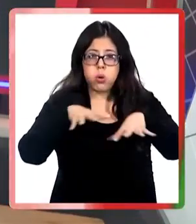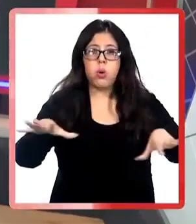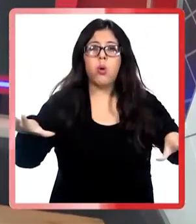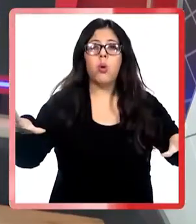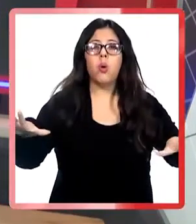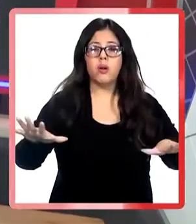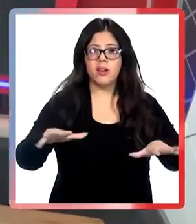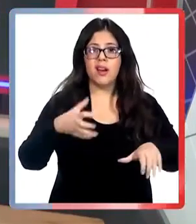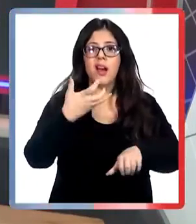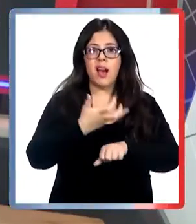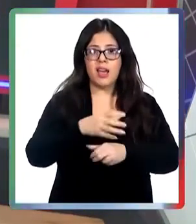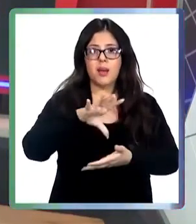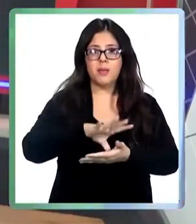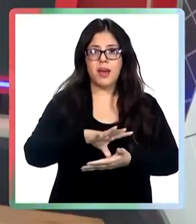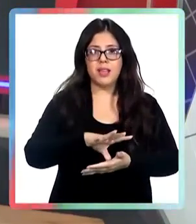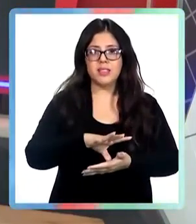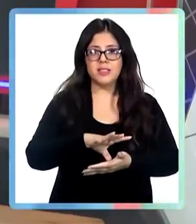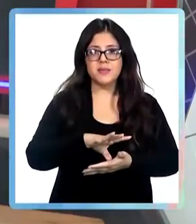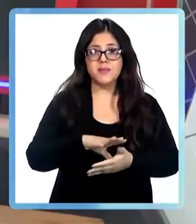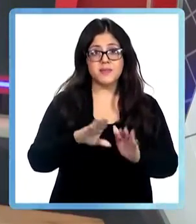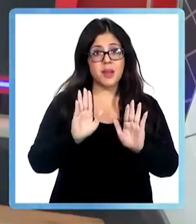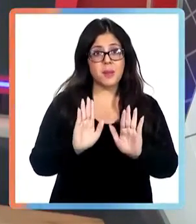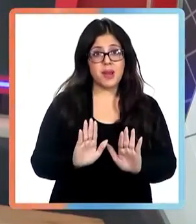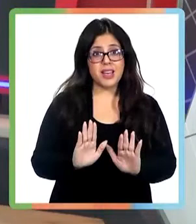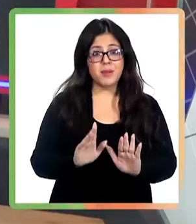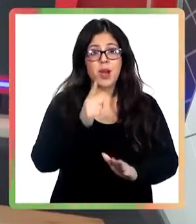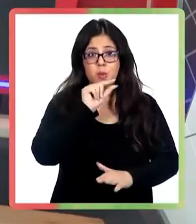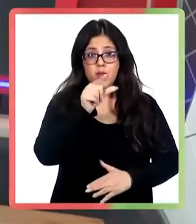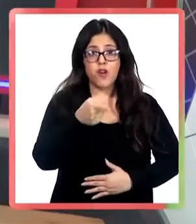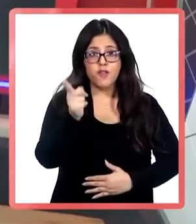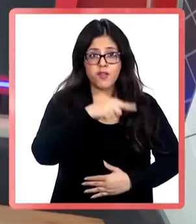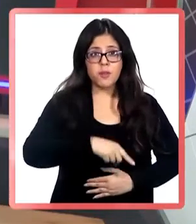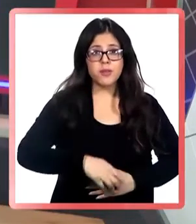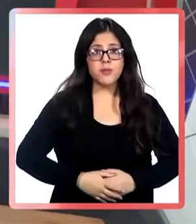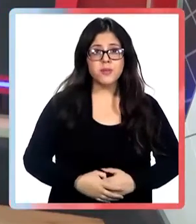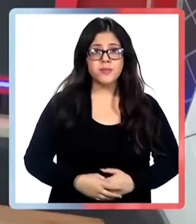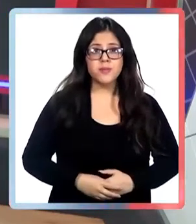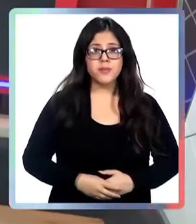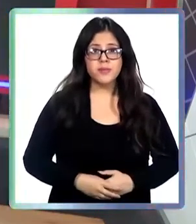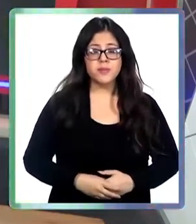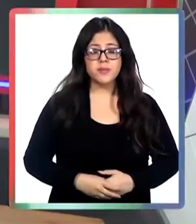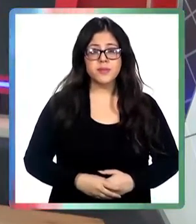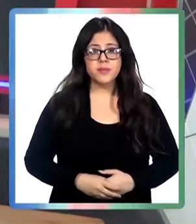están rondando por el país. Quédese en la casa, ya volvemos.